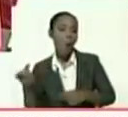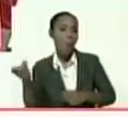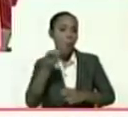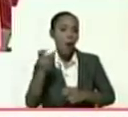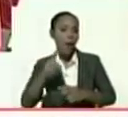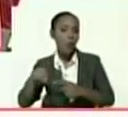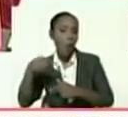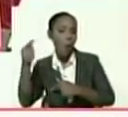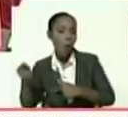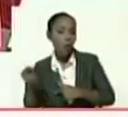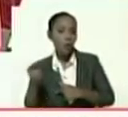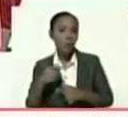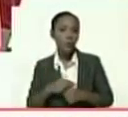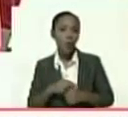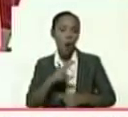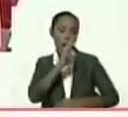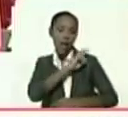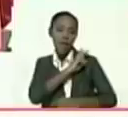el contraalmirante